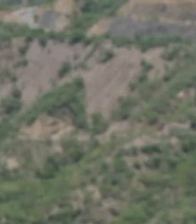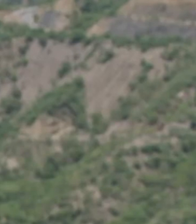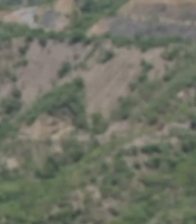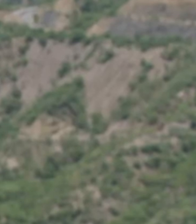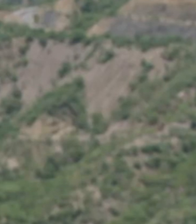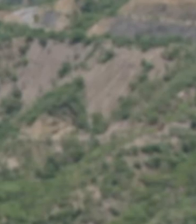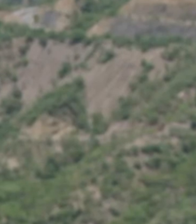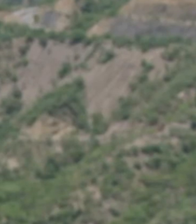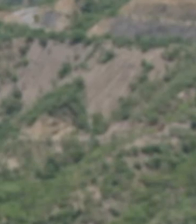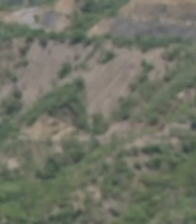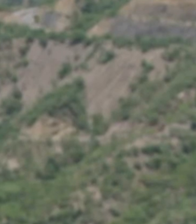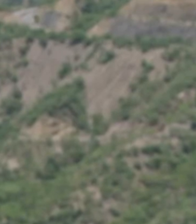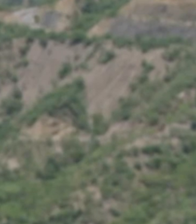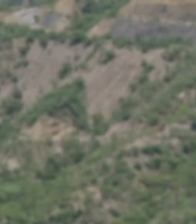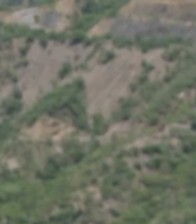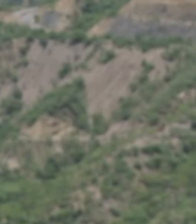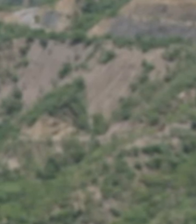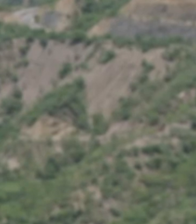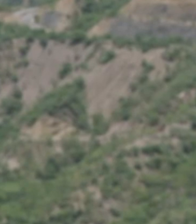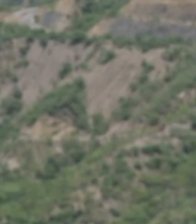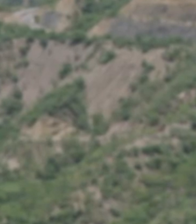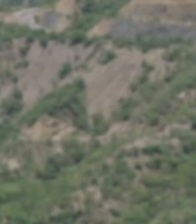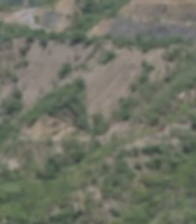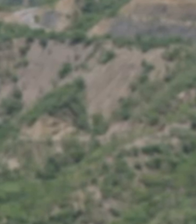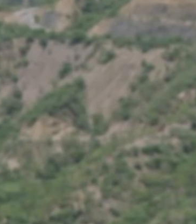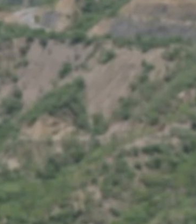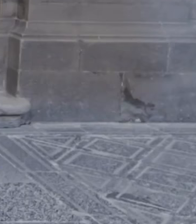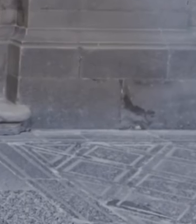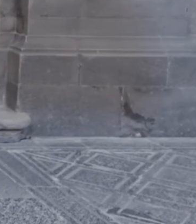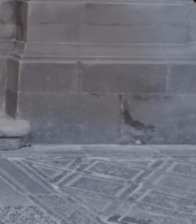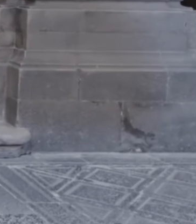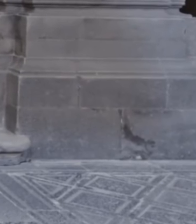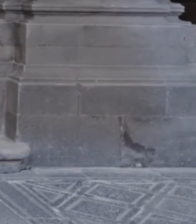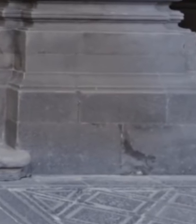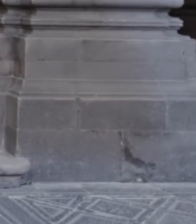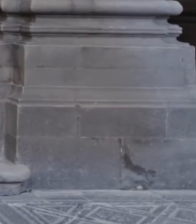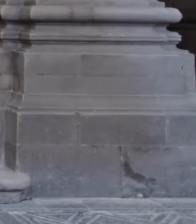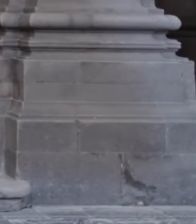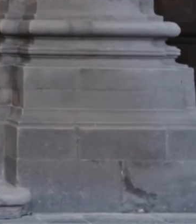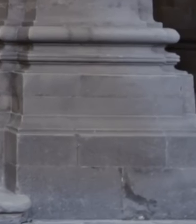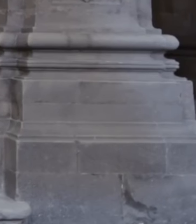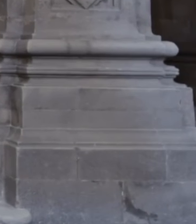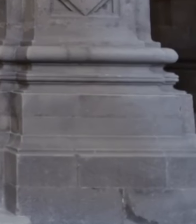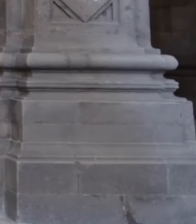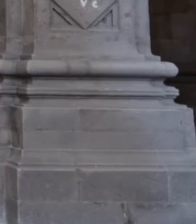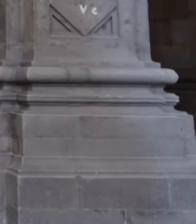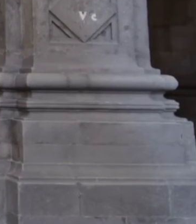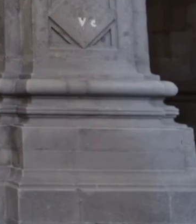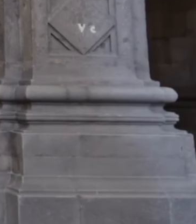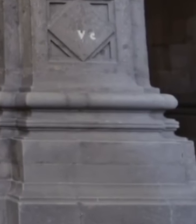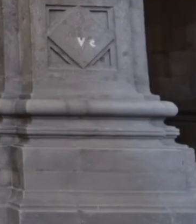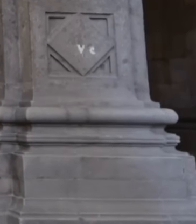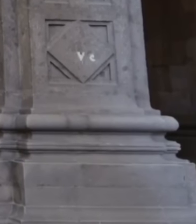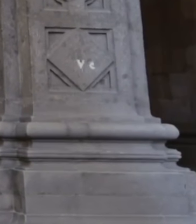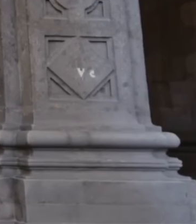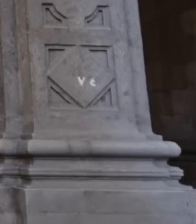Renuncia obligatoria. Quien hoy tenga doble nacionalidad y quiera gobernar, tendrá que renunciar definitivamente a esa